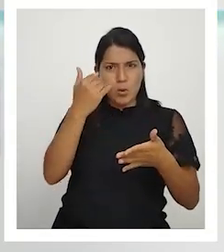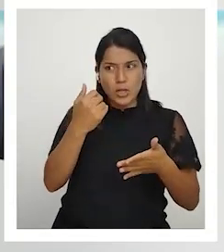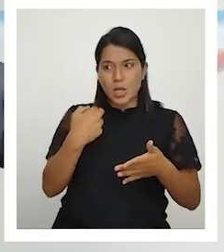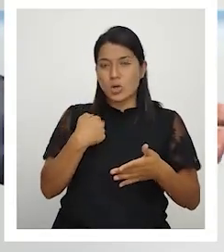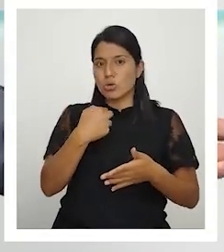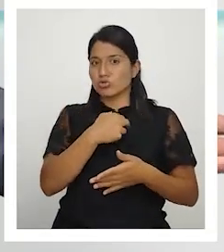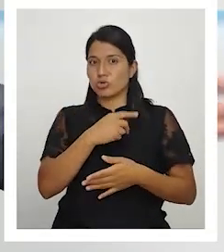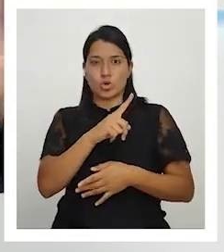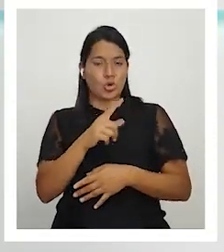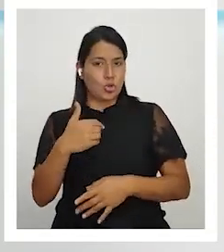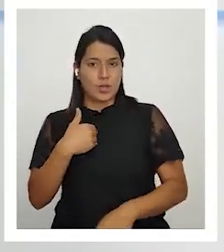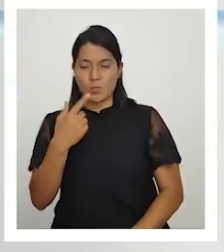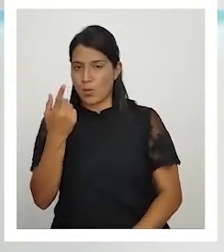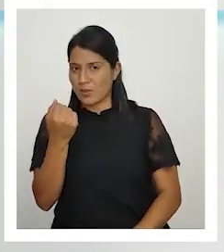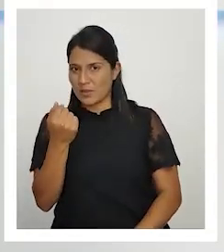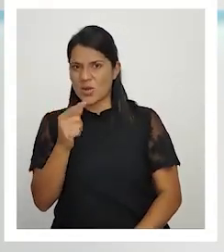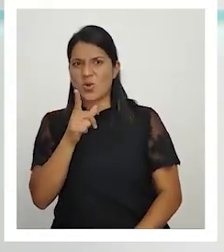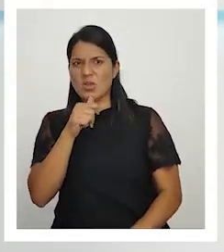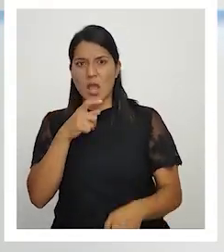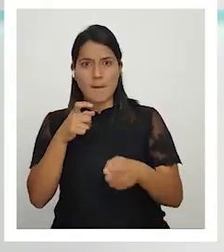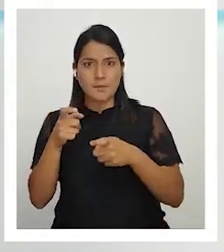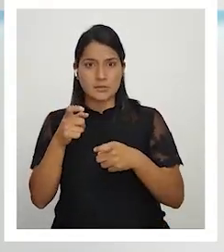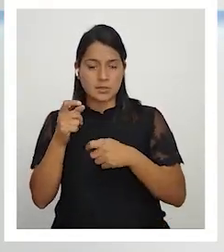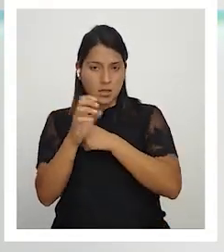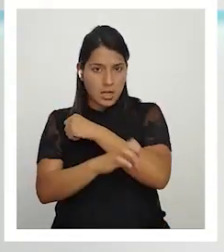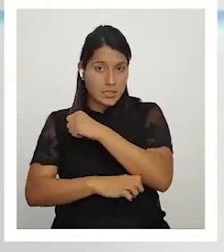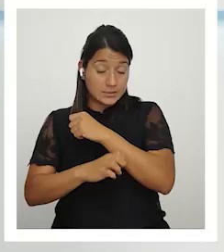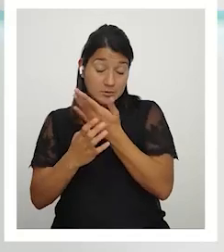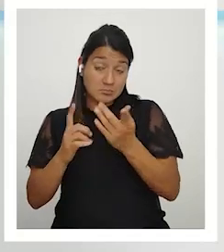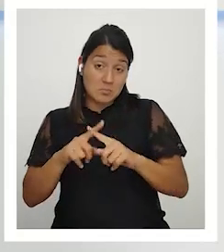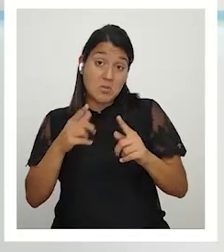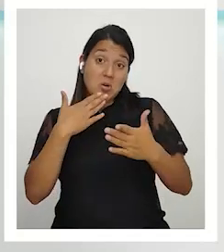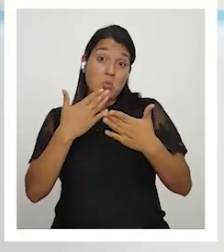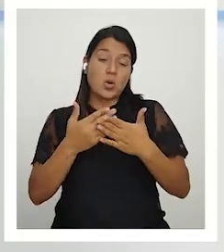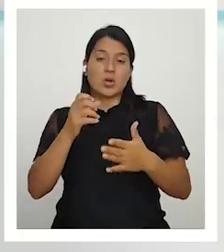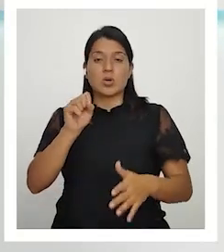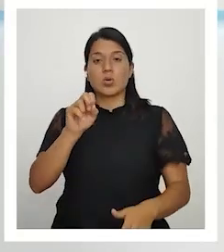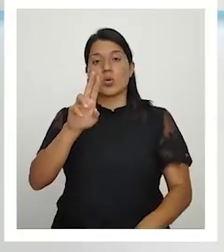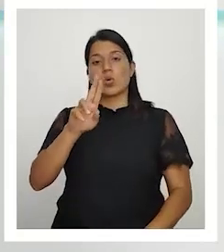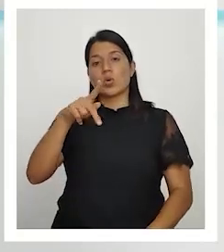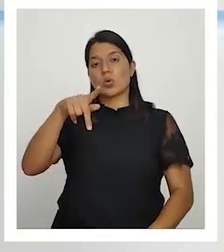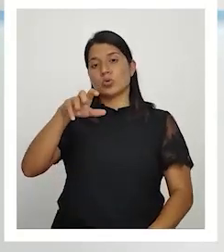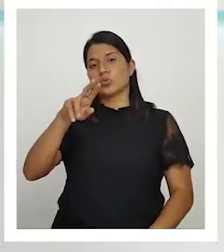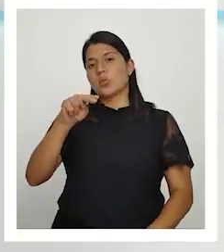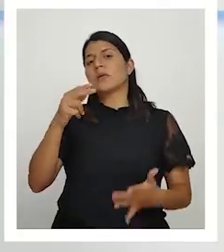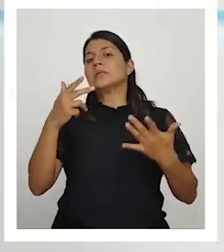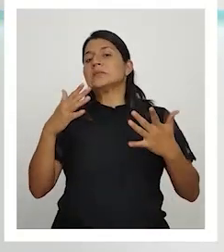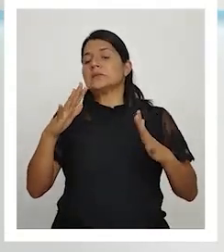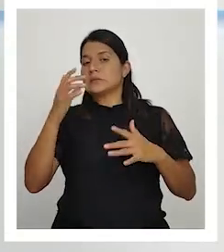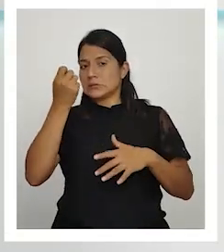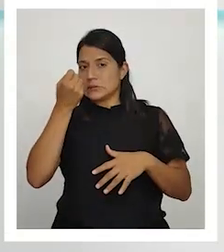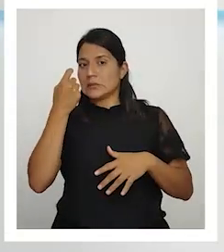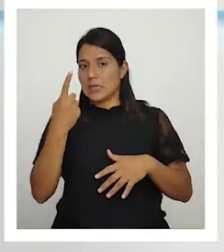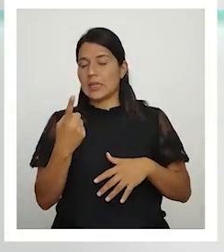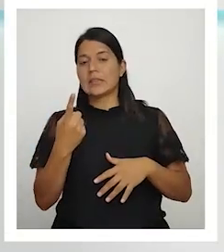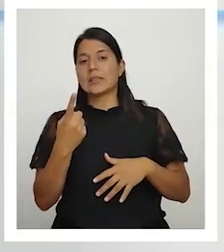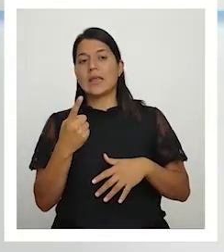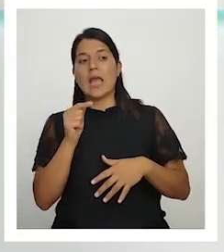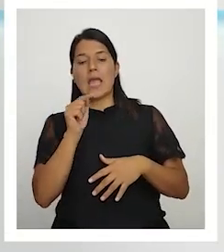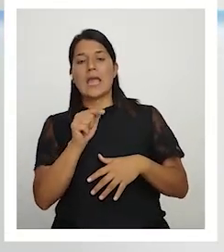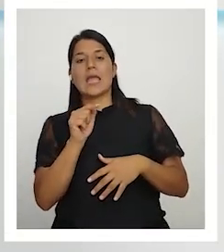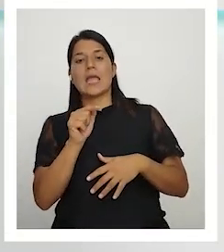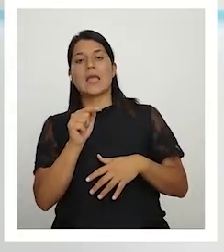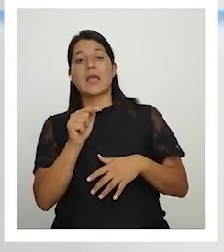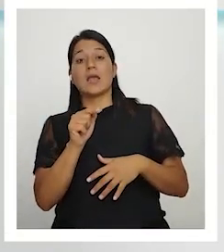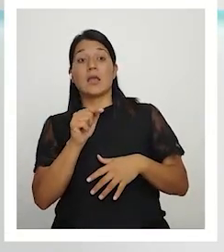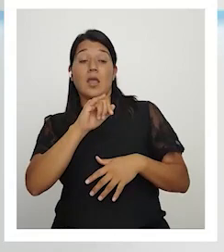Quien lo ha administrado ha sido el Estado. Pero bueno, la SUPEN está entendiendo, ¿verdad?, de que le corresponde también a